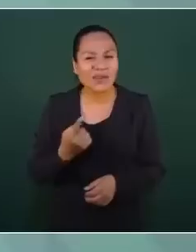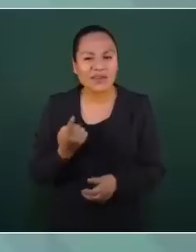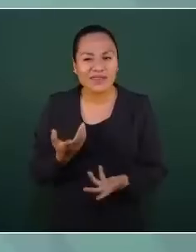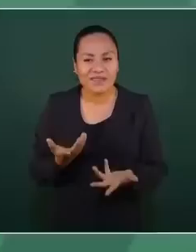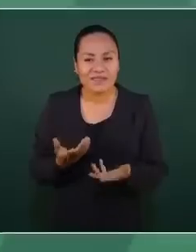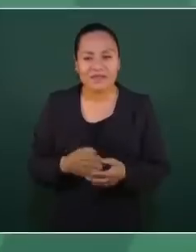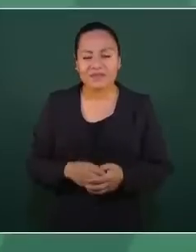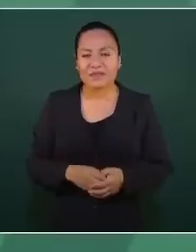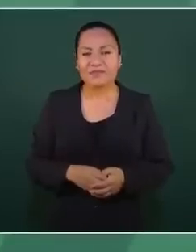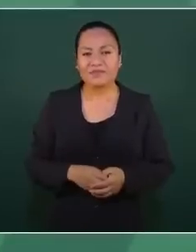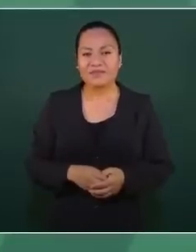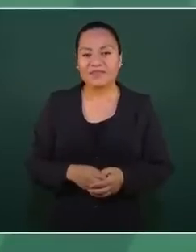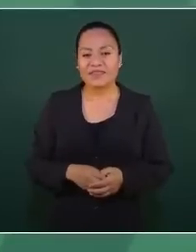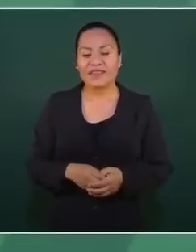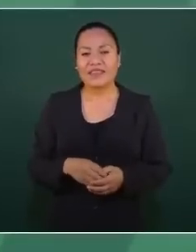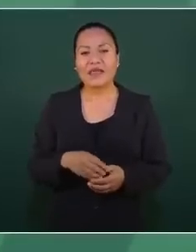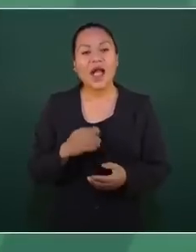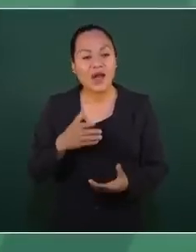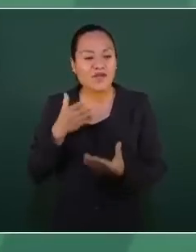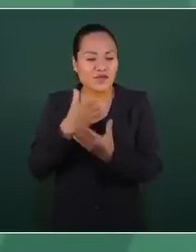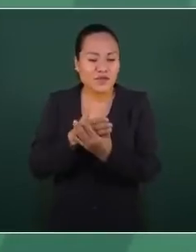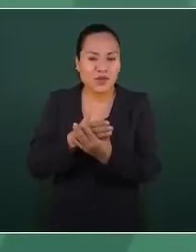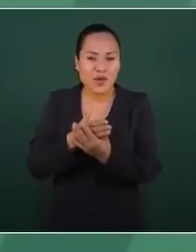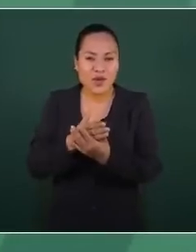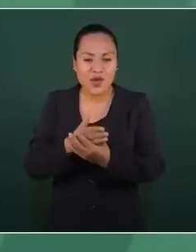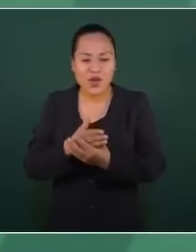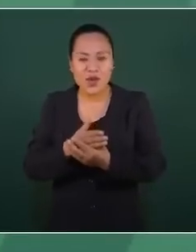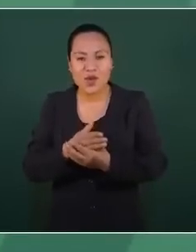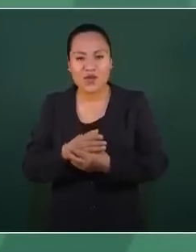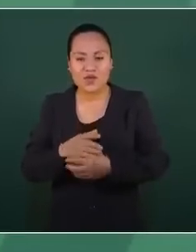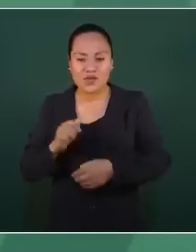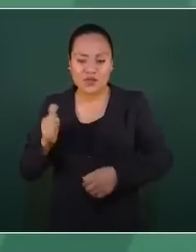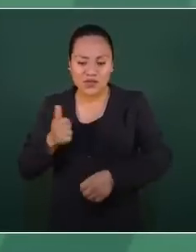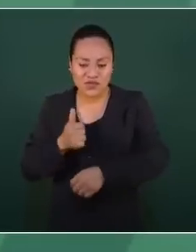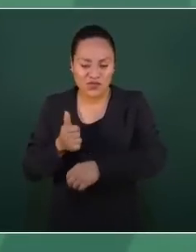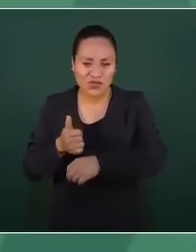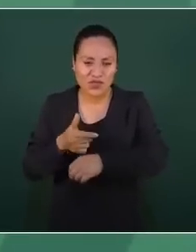tuvimos también que hacer un rodeo para